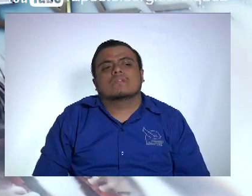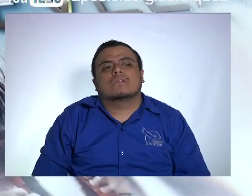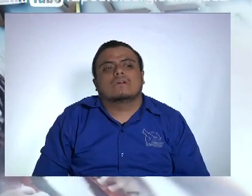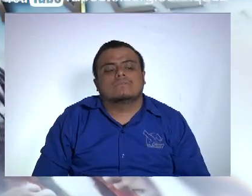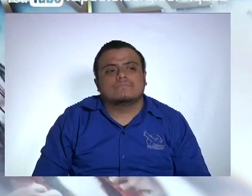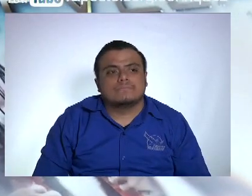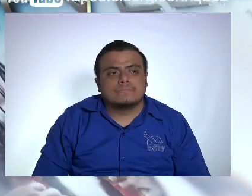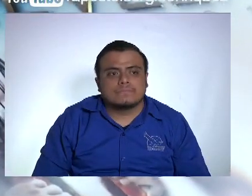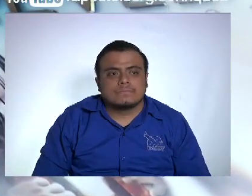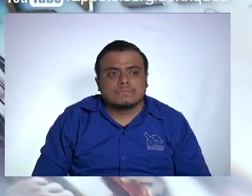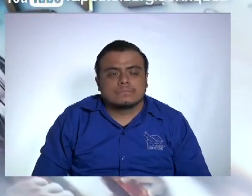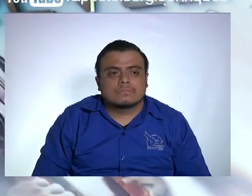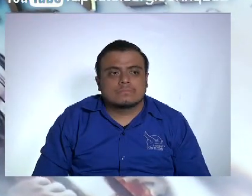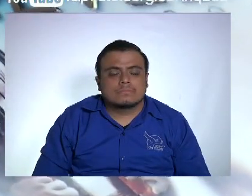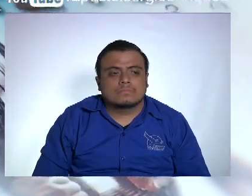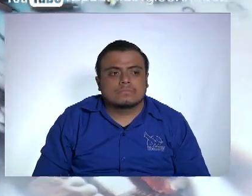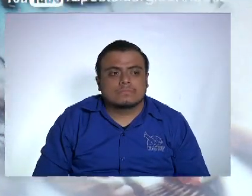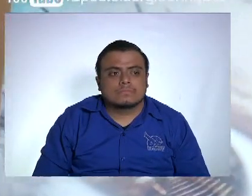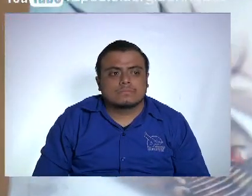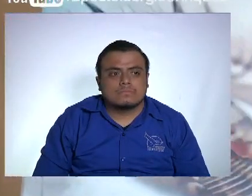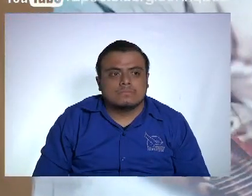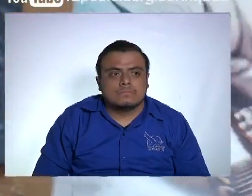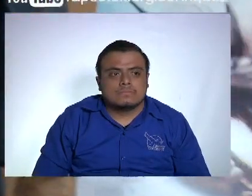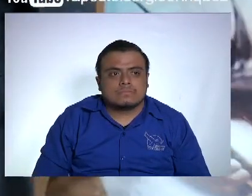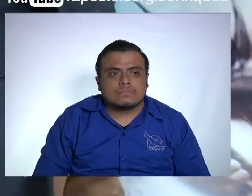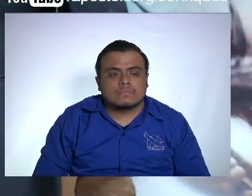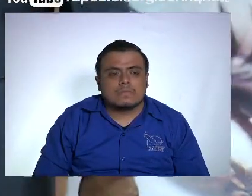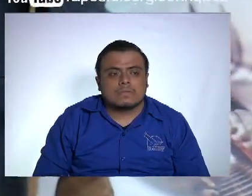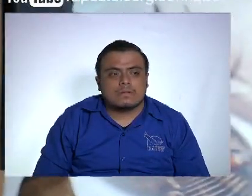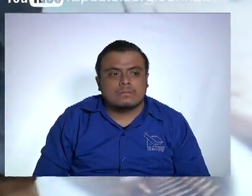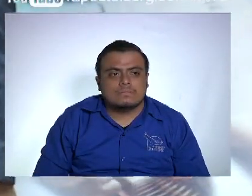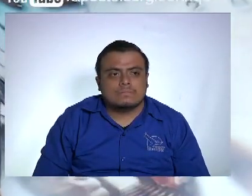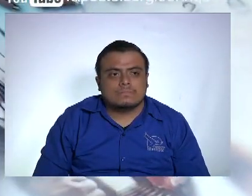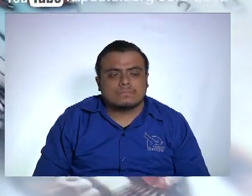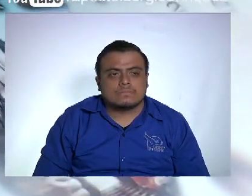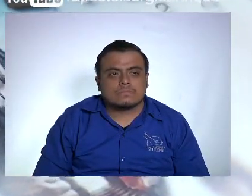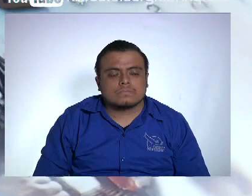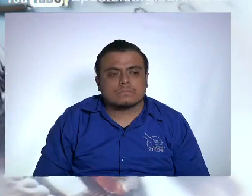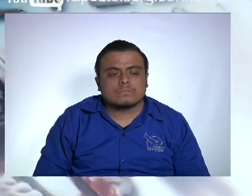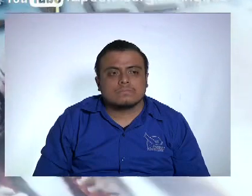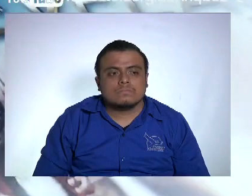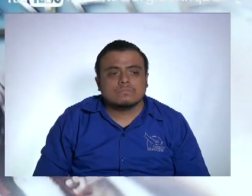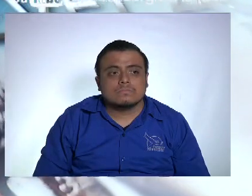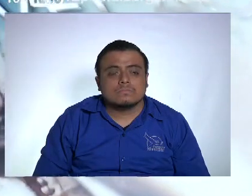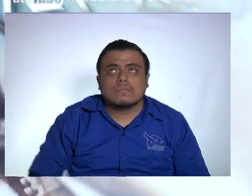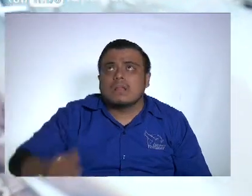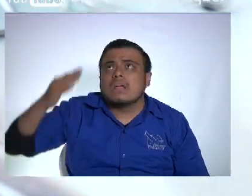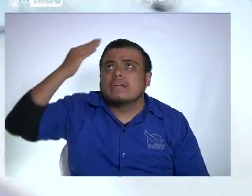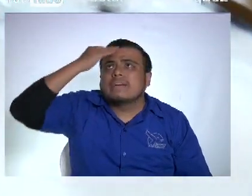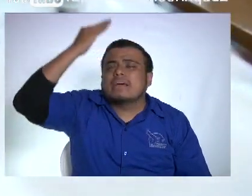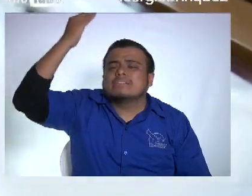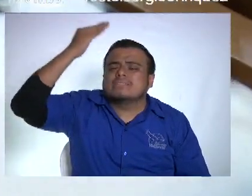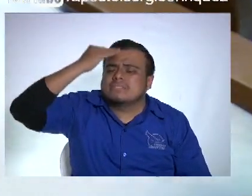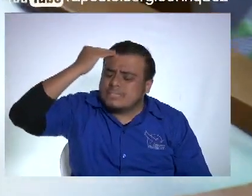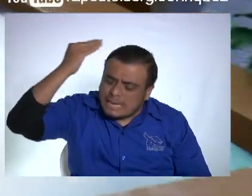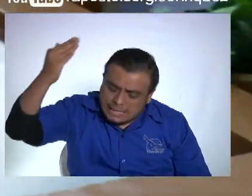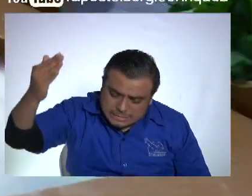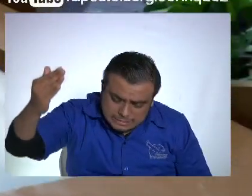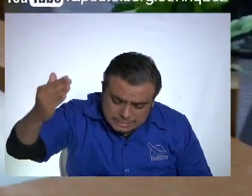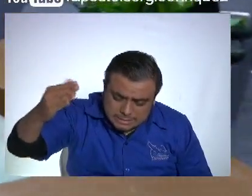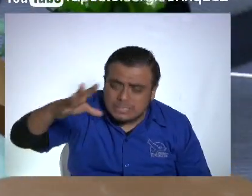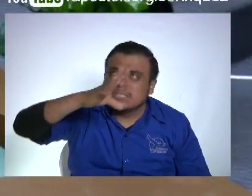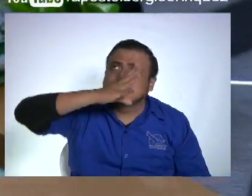Aleluya, gracias, Señor. Bienvenida, hermana, bienvenida. Oh, gracias, Rey de Reyes, Señor